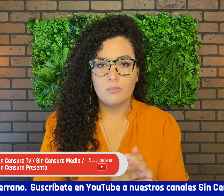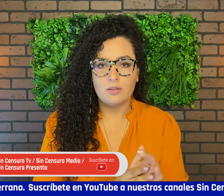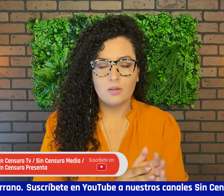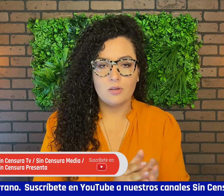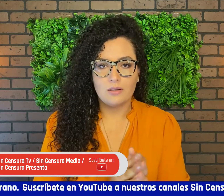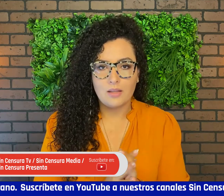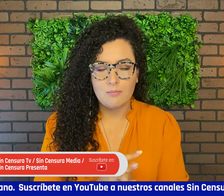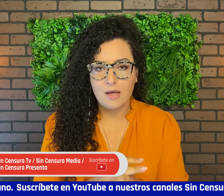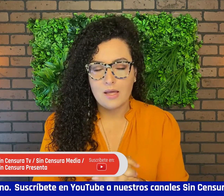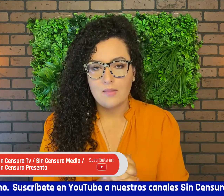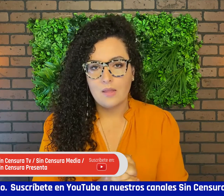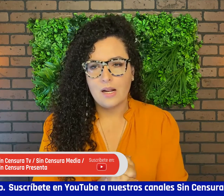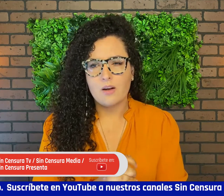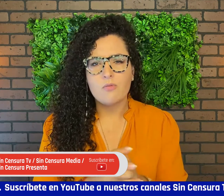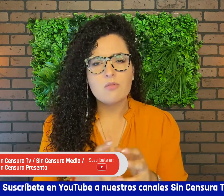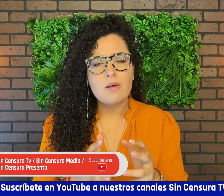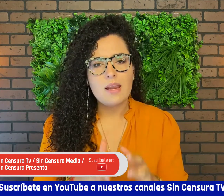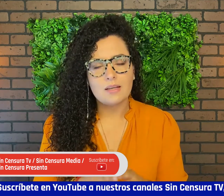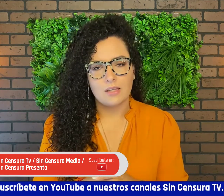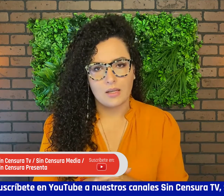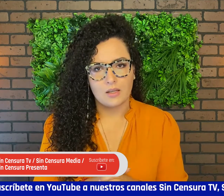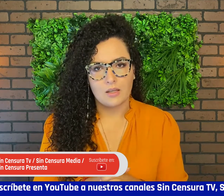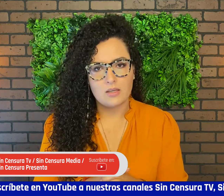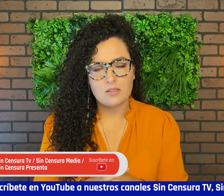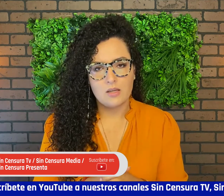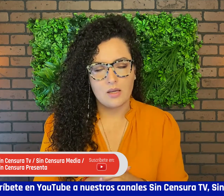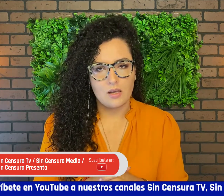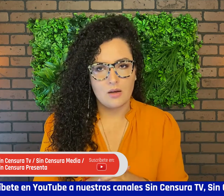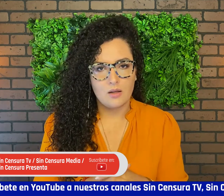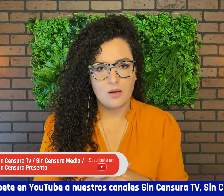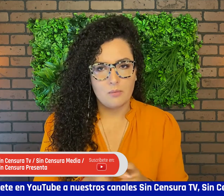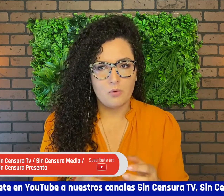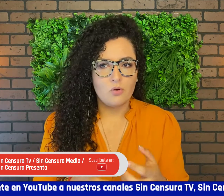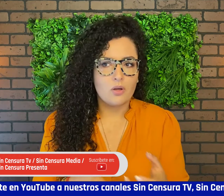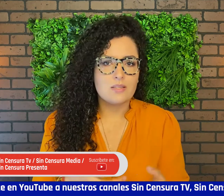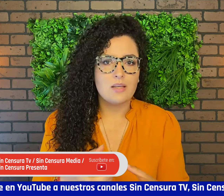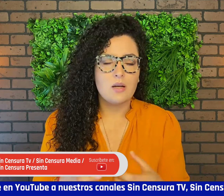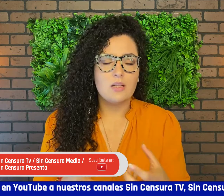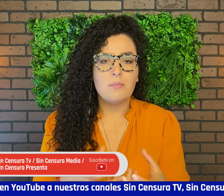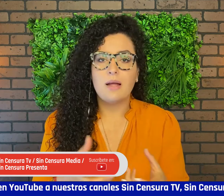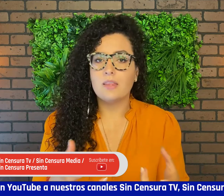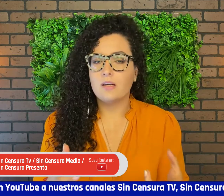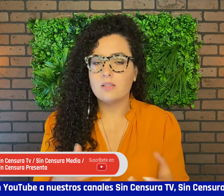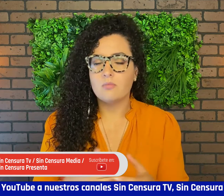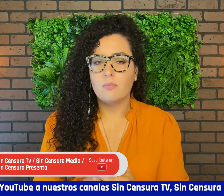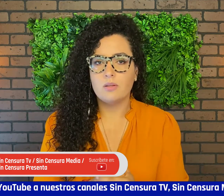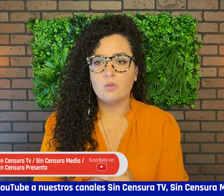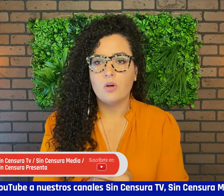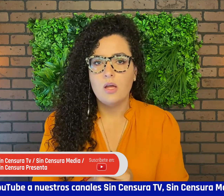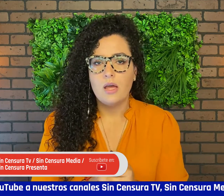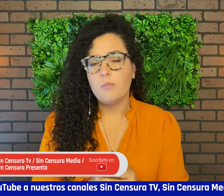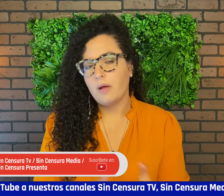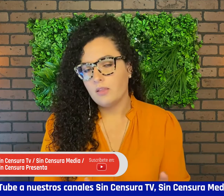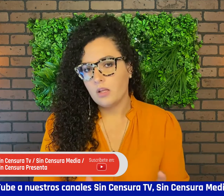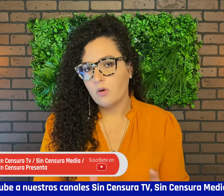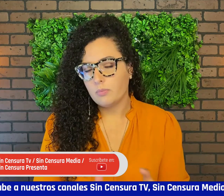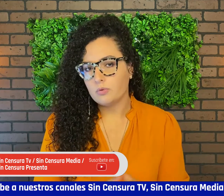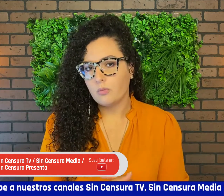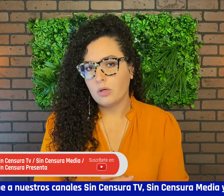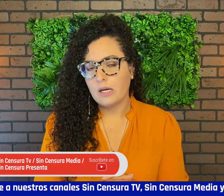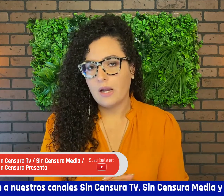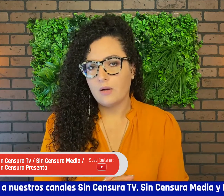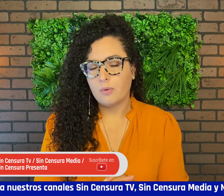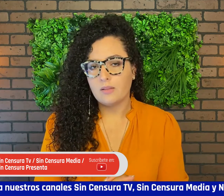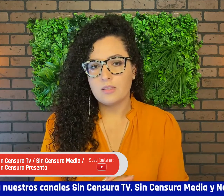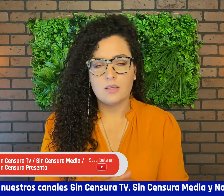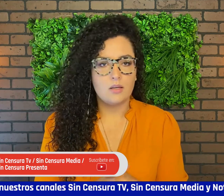entrar justamente con el tema de la reforma eléctrica, que es lo que está en debate en este momento. El PAN tiene una postura